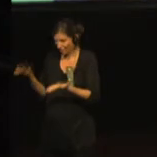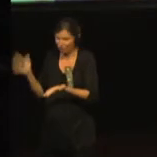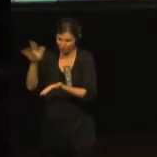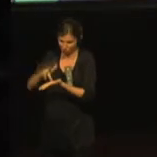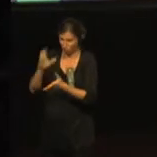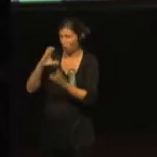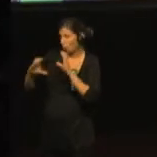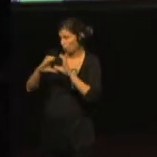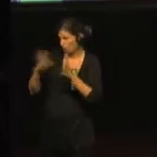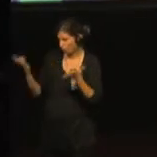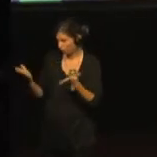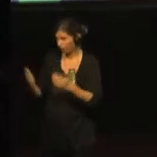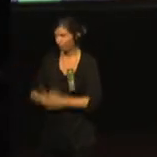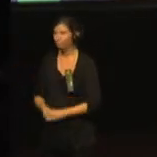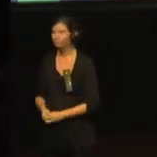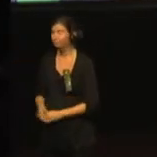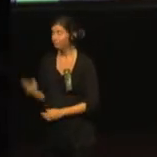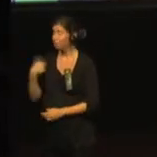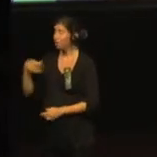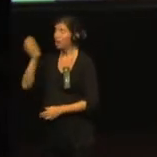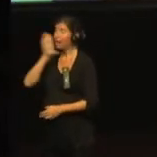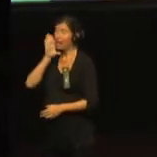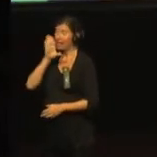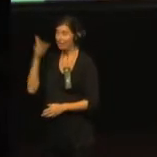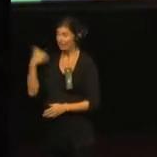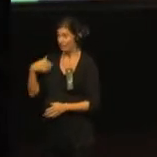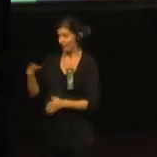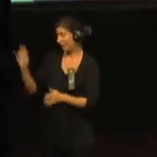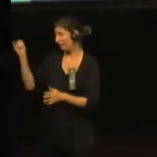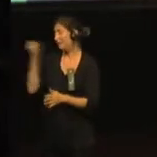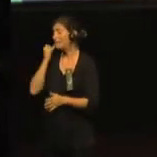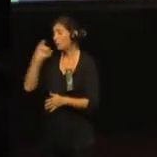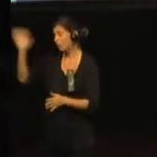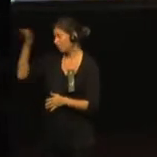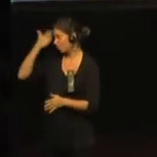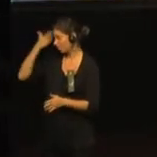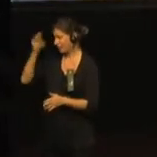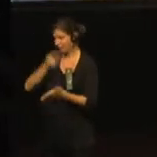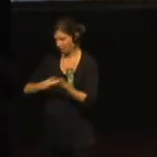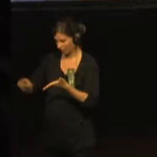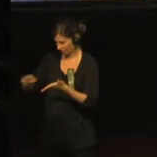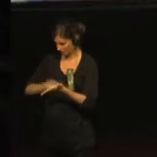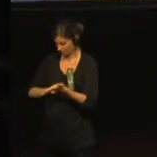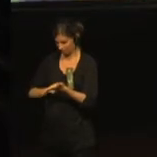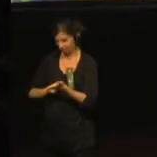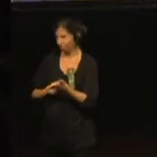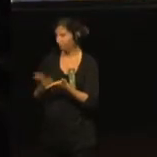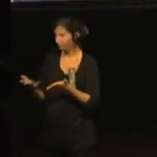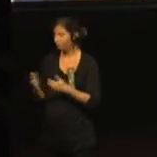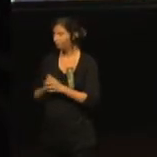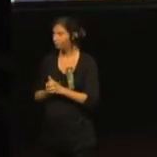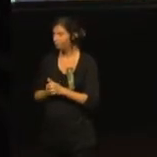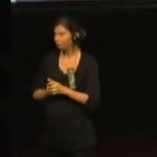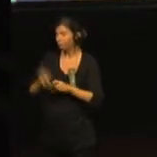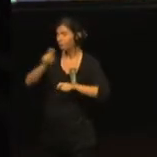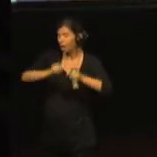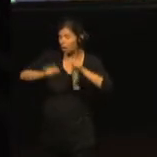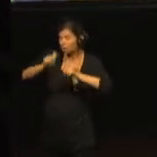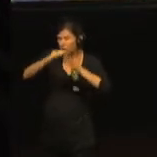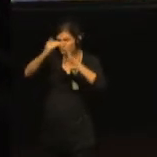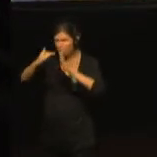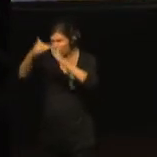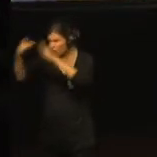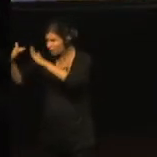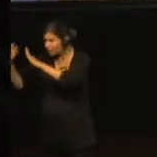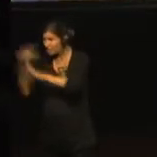Como he dicho, el idioma del proyecto era inglés. Cada organización debía tener como mínimo una persona de contacto